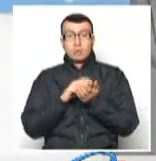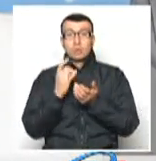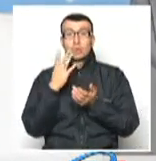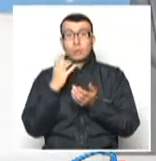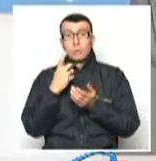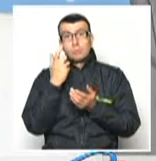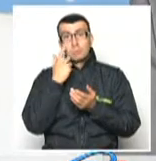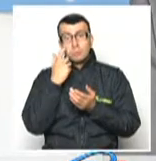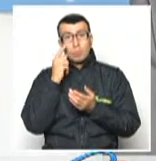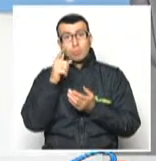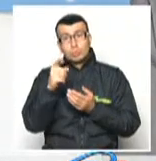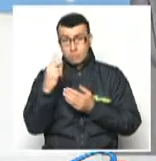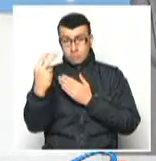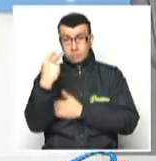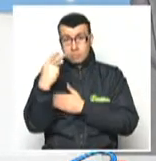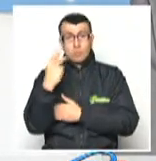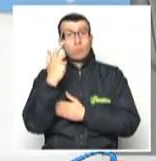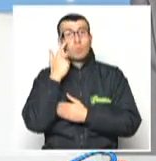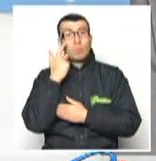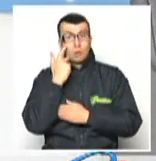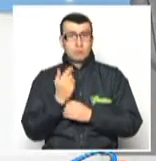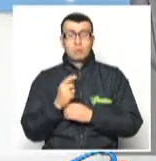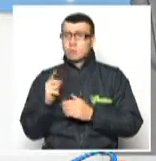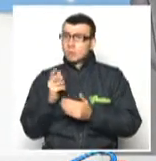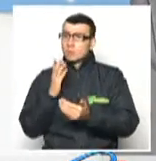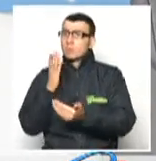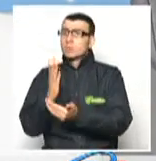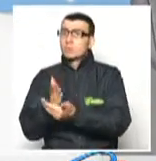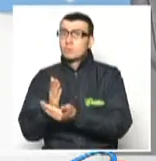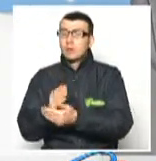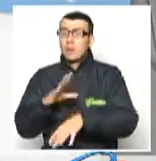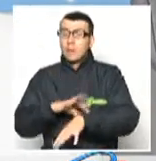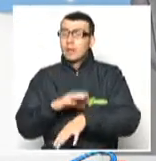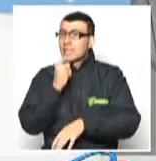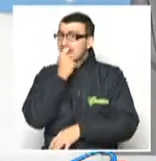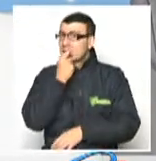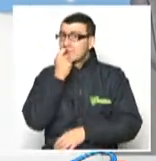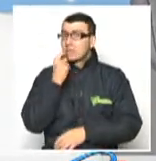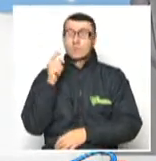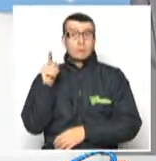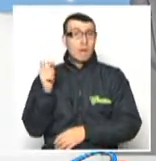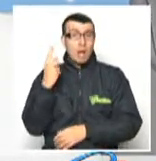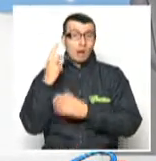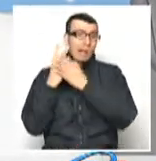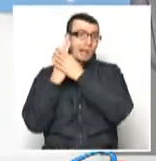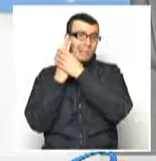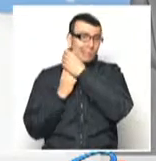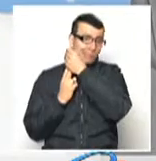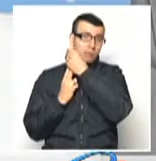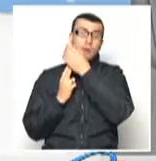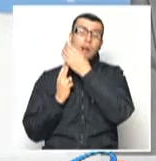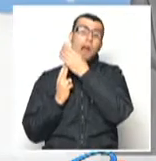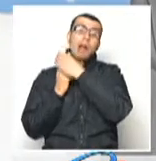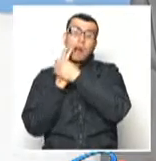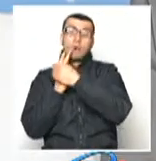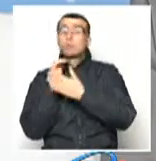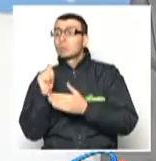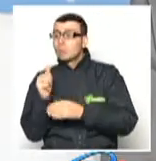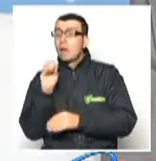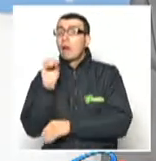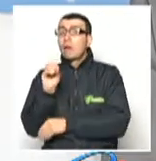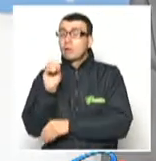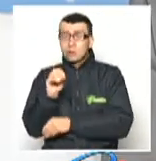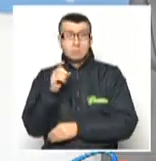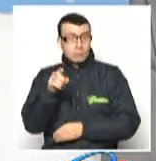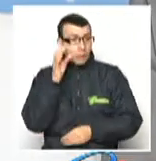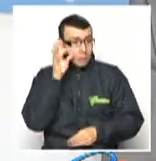Ustedes, los televidentes, tienen que tener mucho cuidado de cuando vayan a un odontólogo y le vayan a hacer una extracción dental, un implante, contarle si están usando alendronatos,